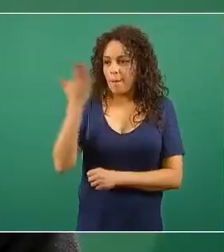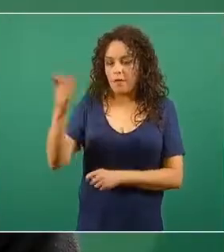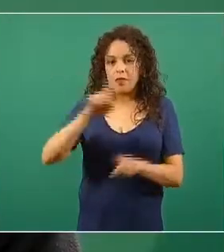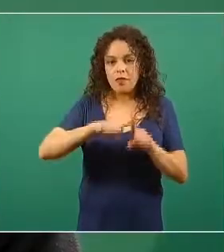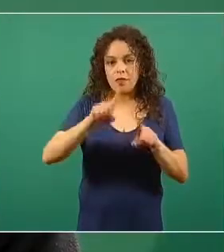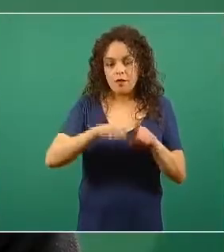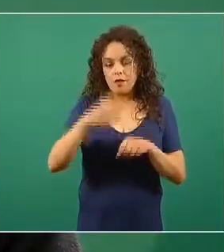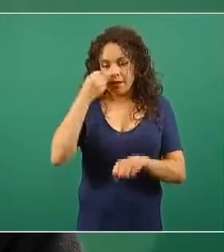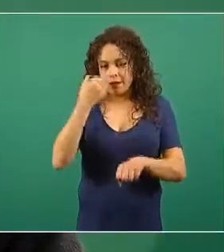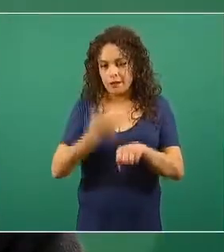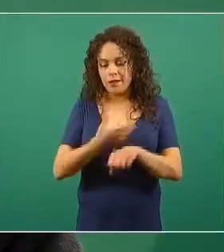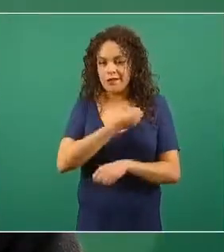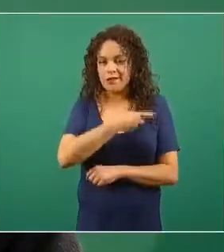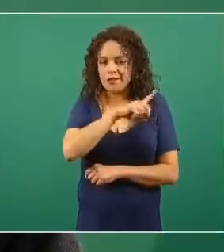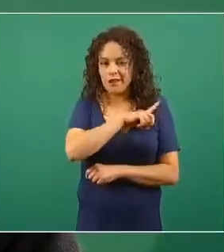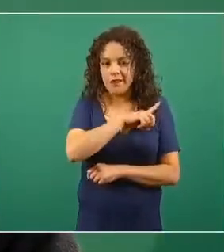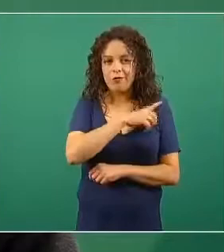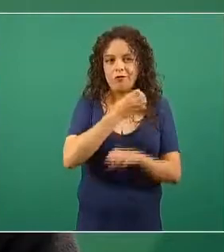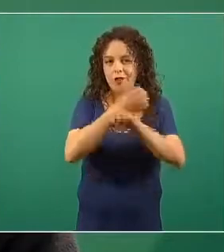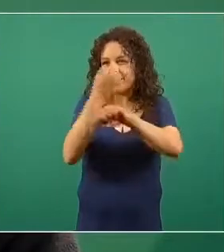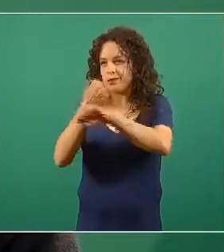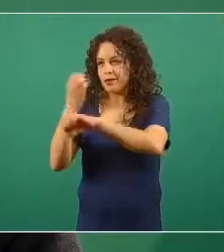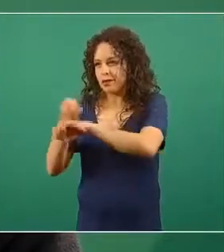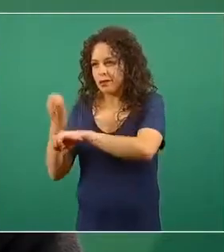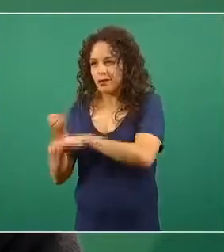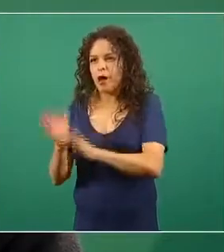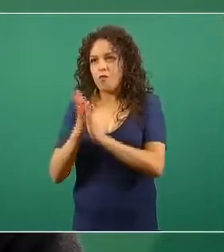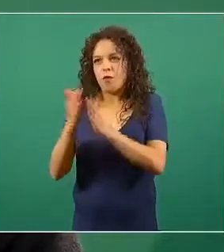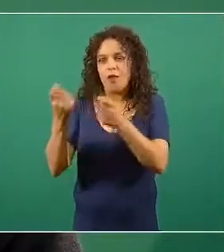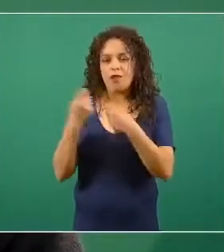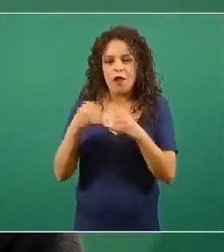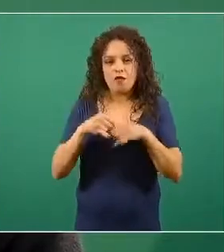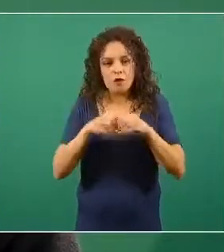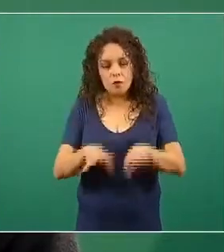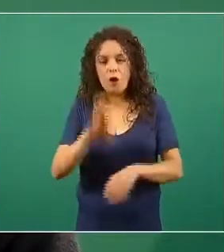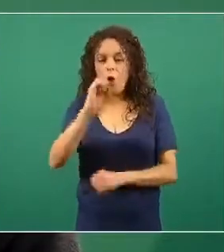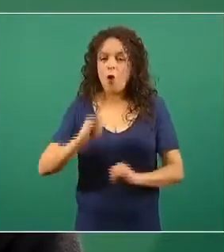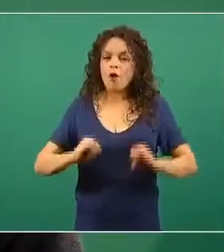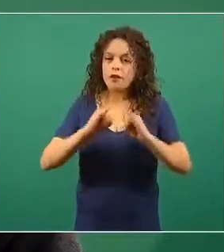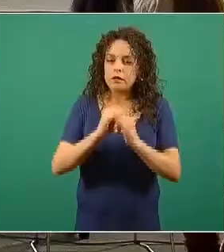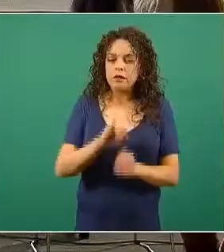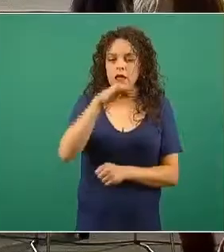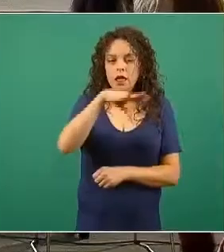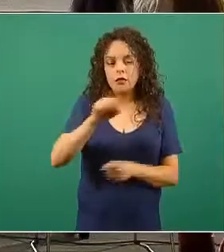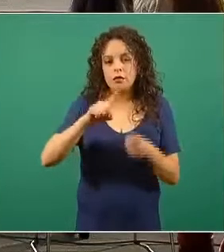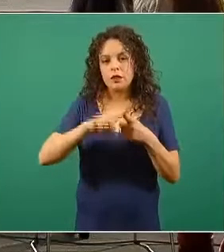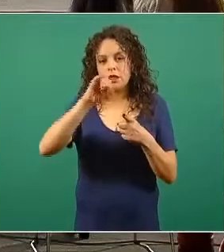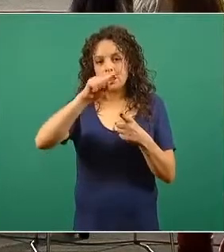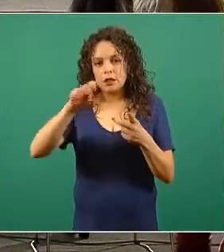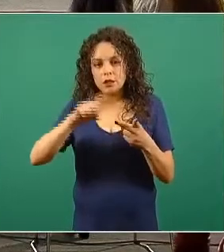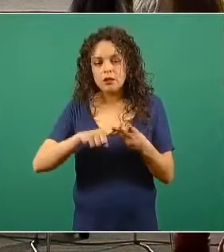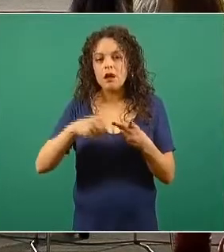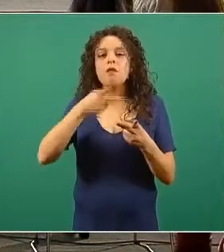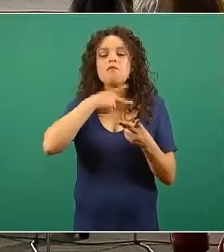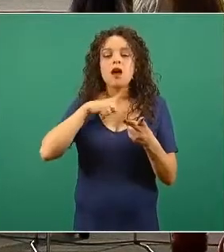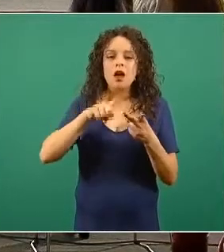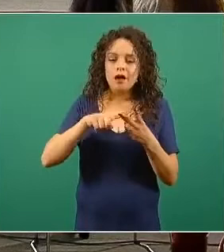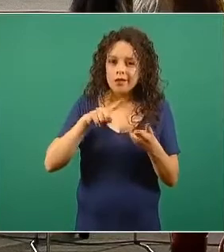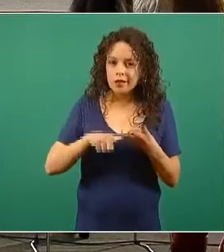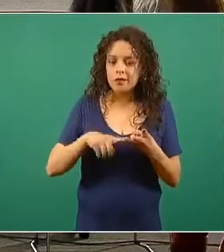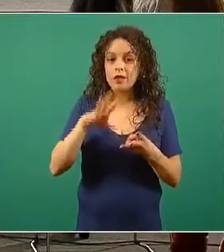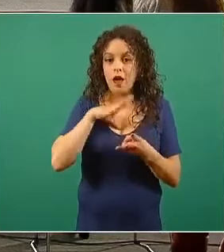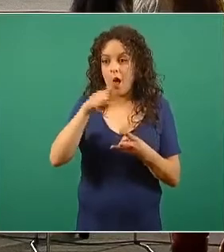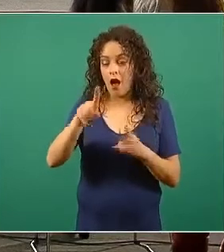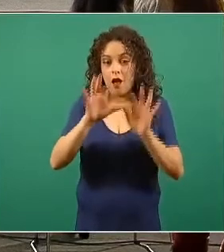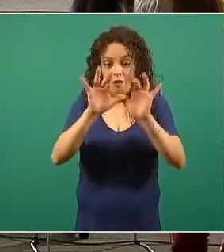en los estados, a las instituciones, el IMSS, el ISSSTE, Pemex, que tienen las relaciones obviamente de sus